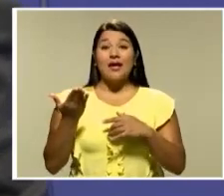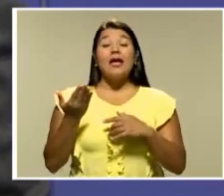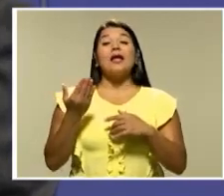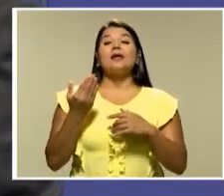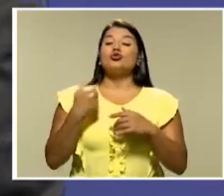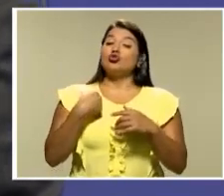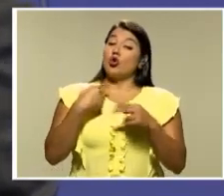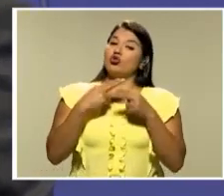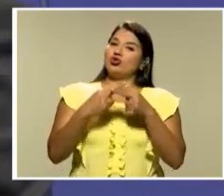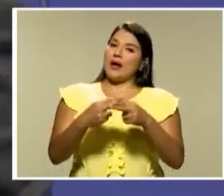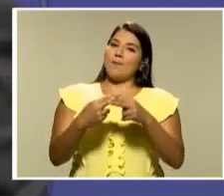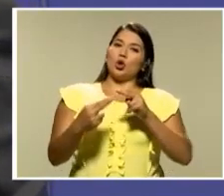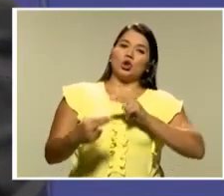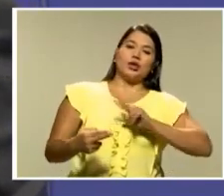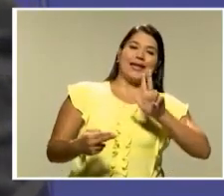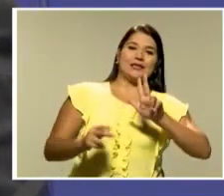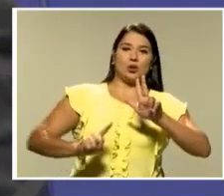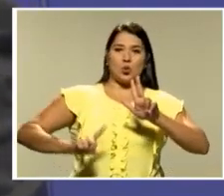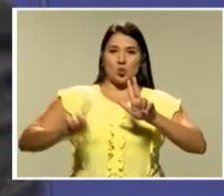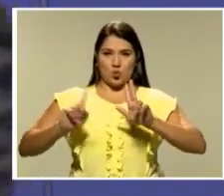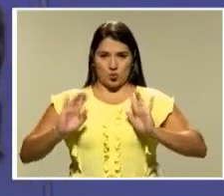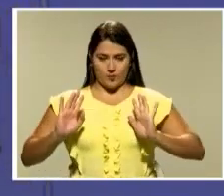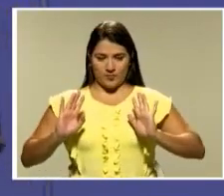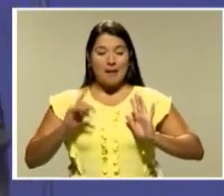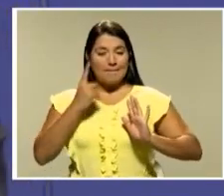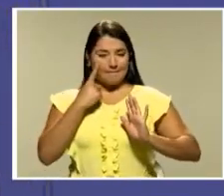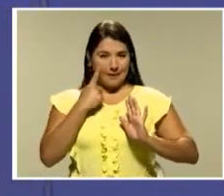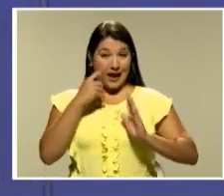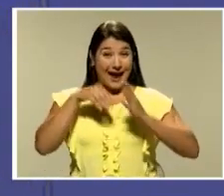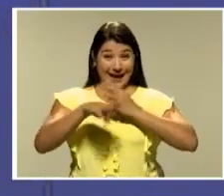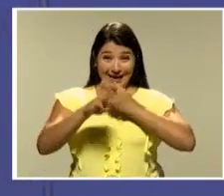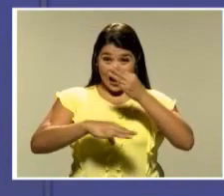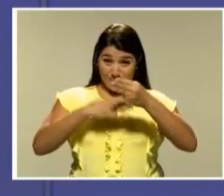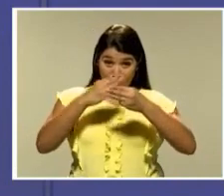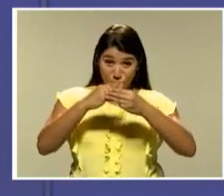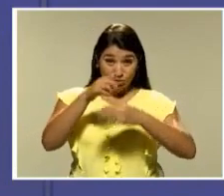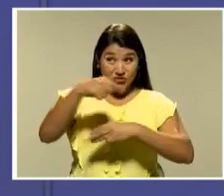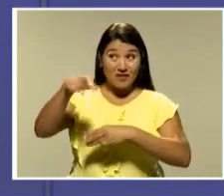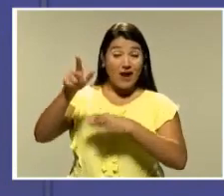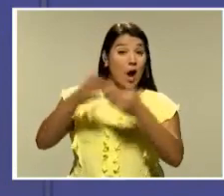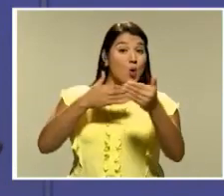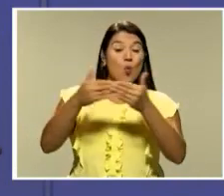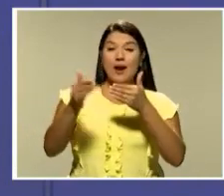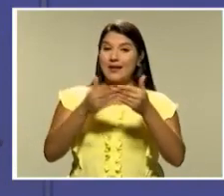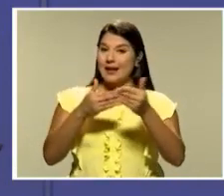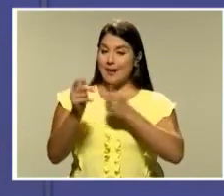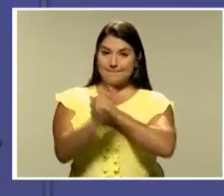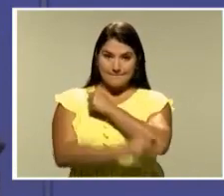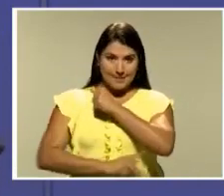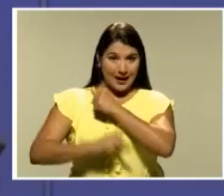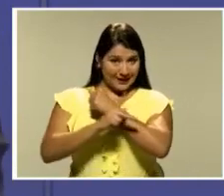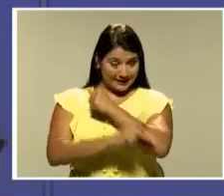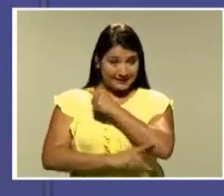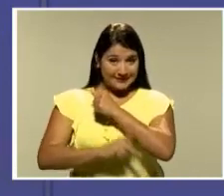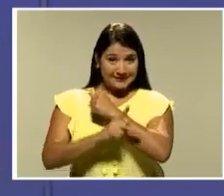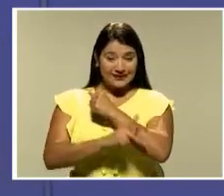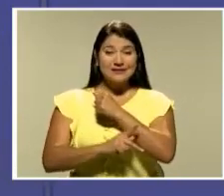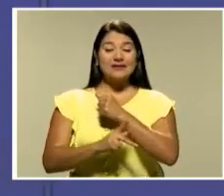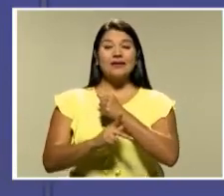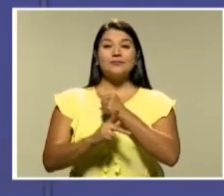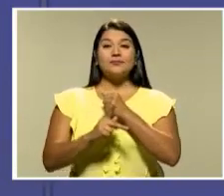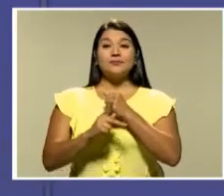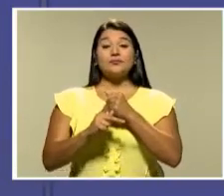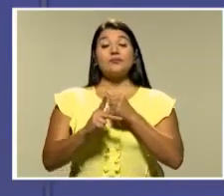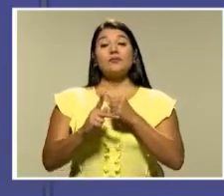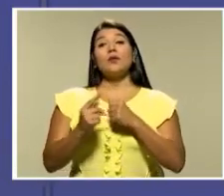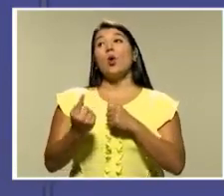3-1. A nivel casi que mundial, y usted va a cualquier país, la razón actuarialmente balanceada